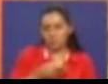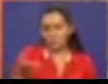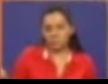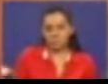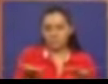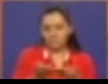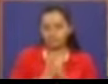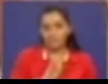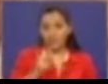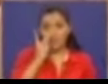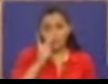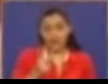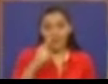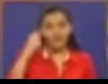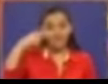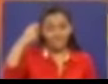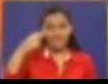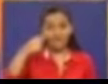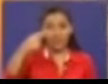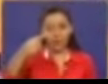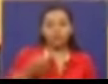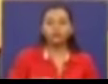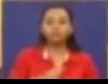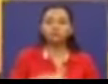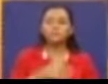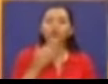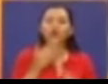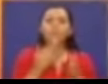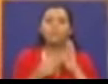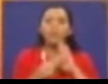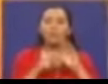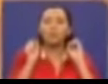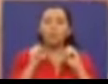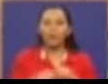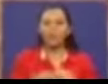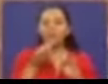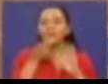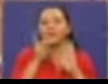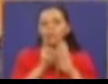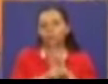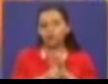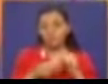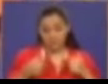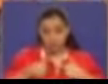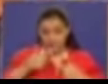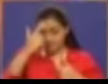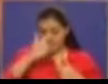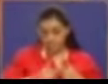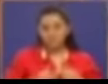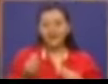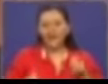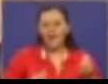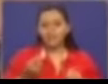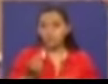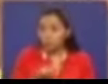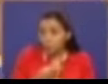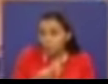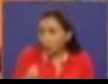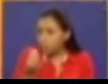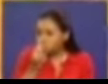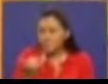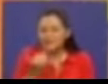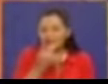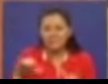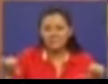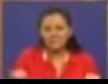correspondiente. Veamos un video sobre cómo poder denunciar desde la ciudadanía productos en mal estado